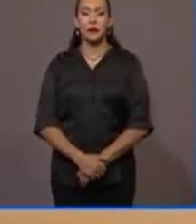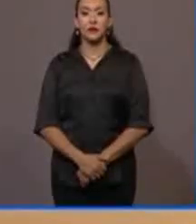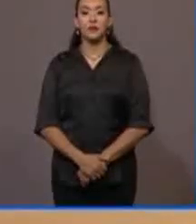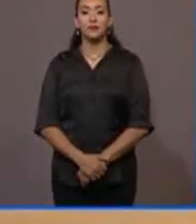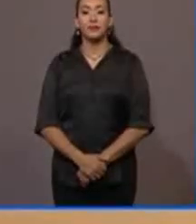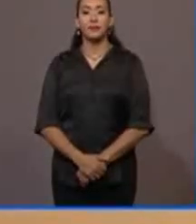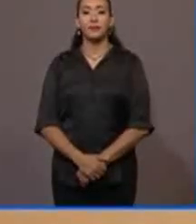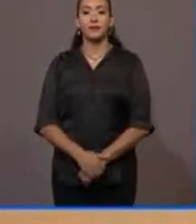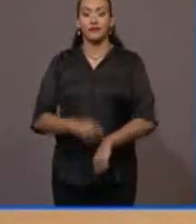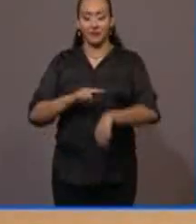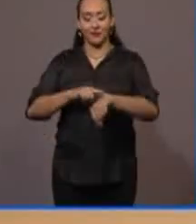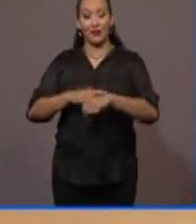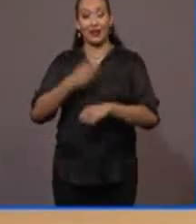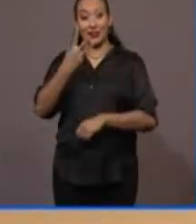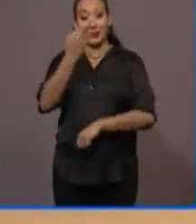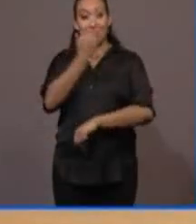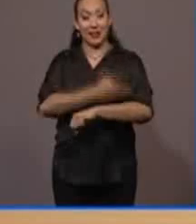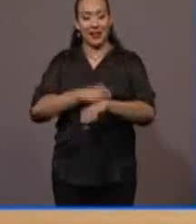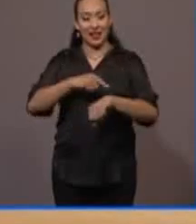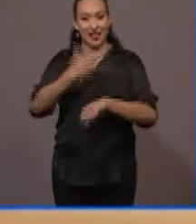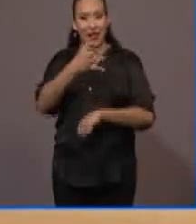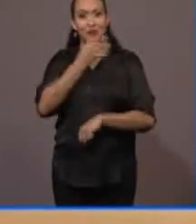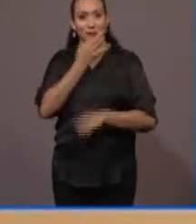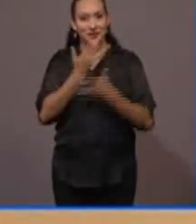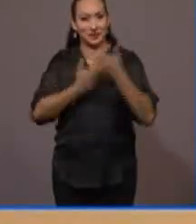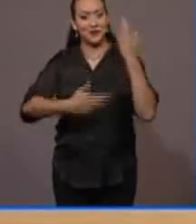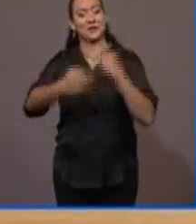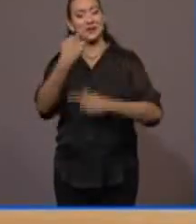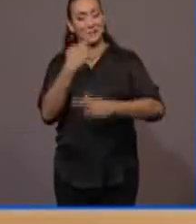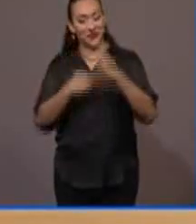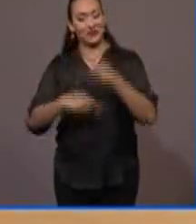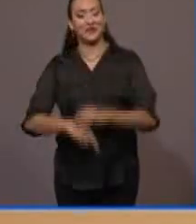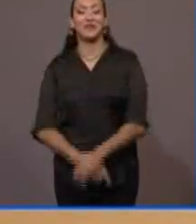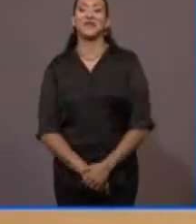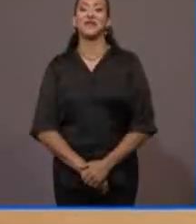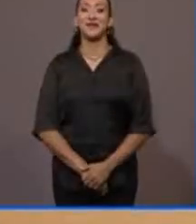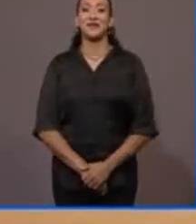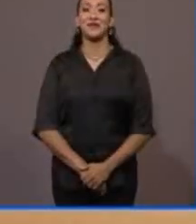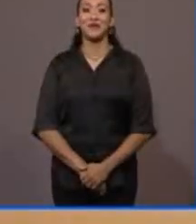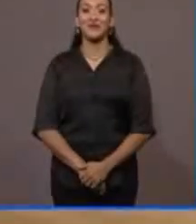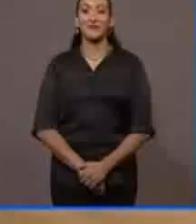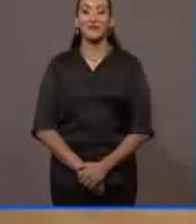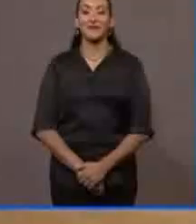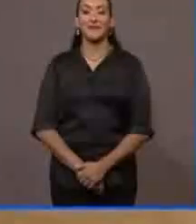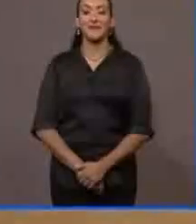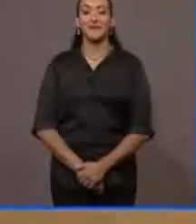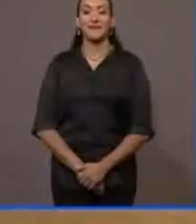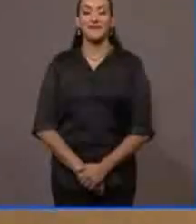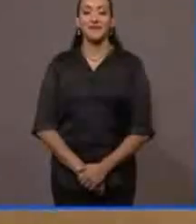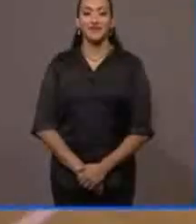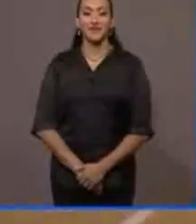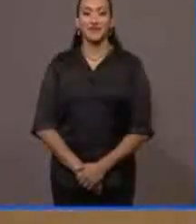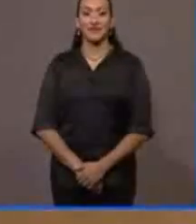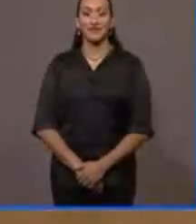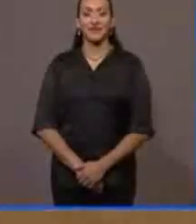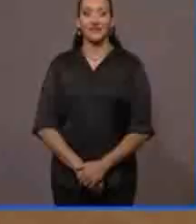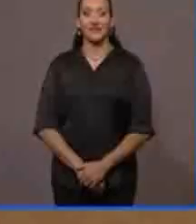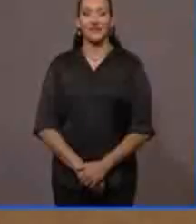Y en este momento, que son las 3 de la tarde con 10 minutos, nos vamos a una pausa y regresamos con más.